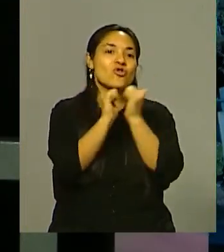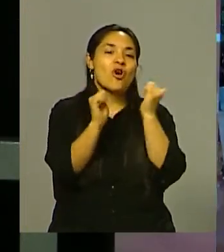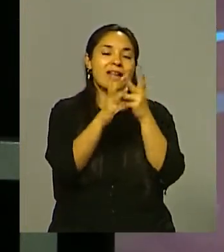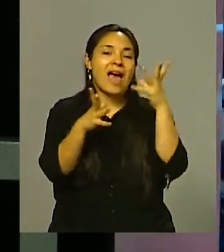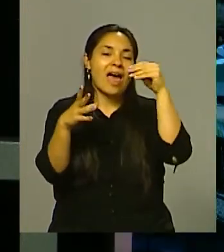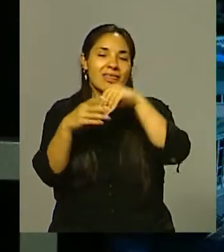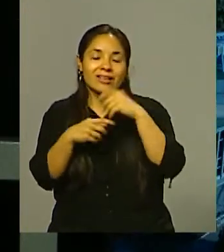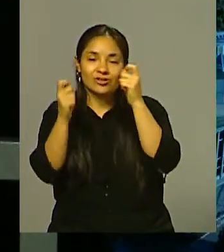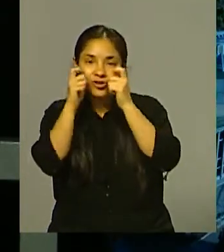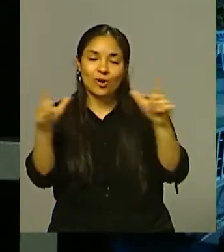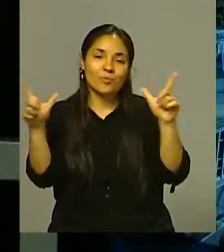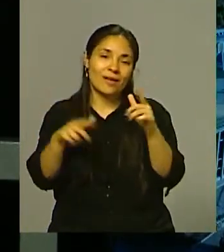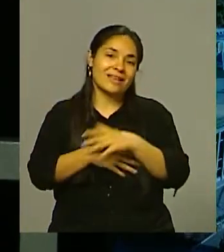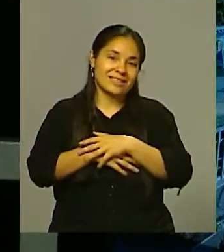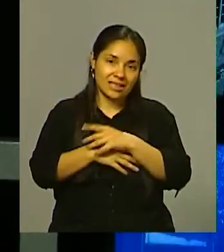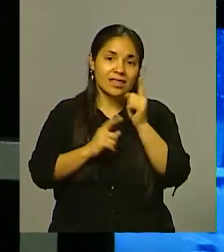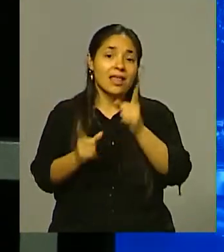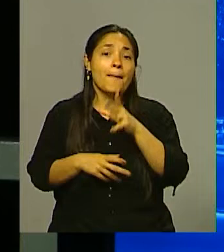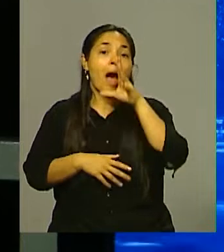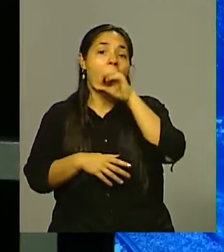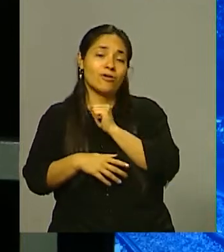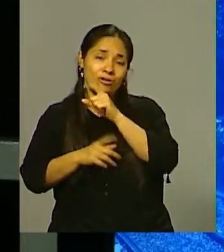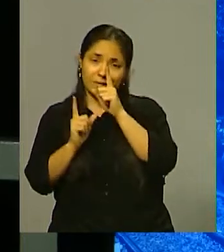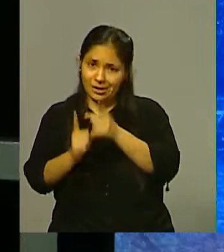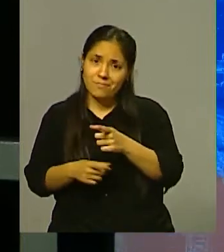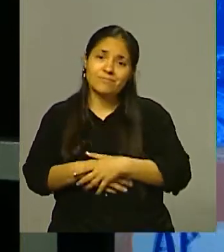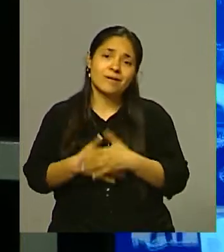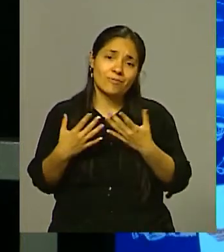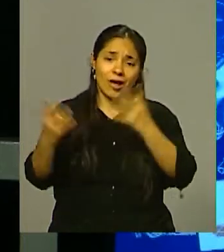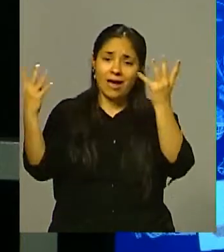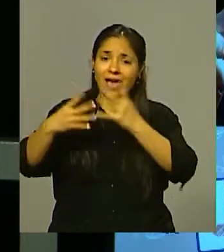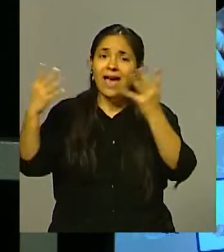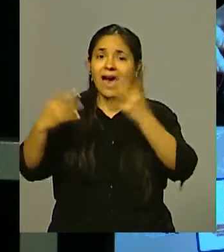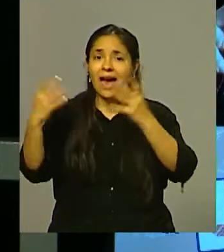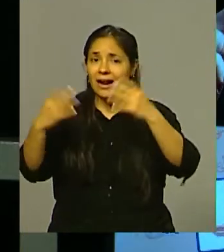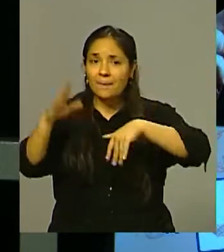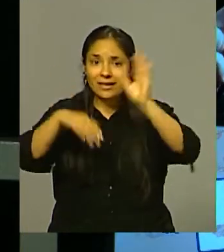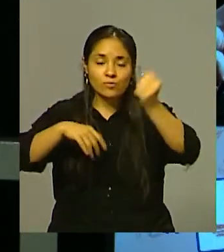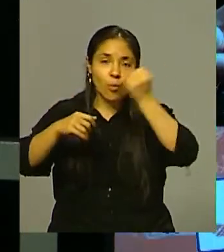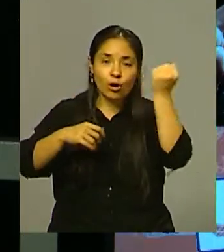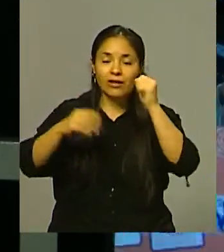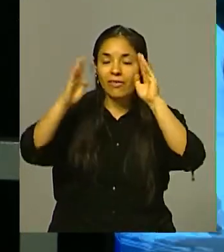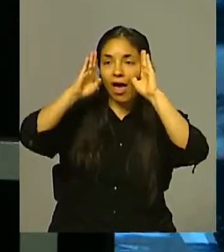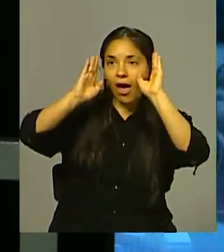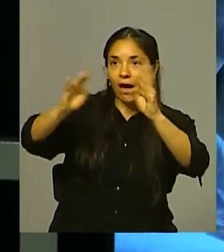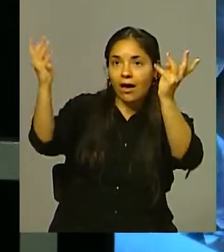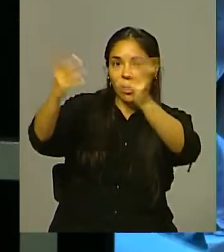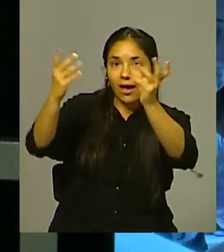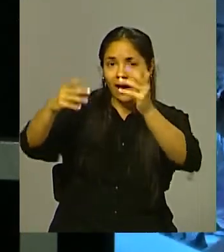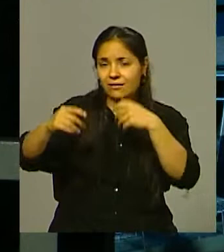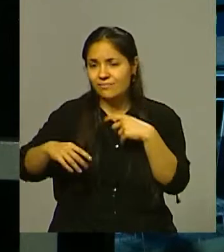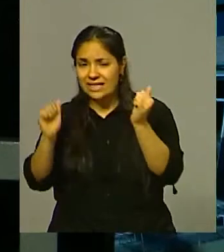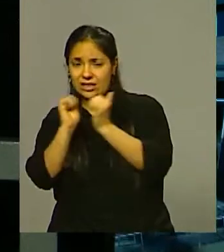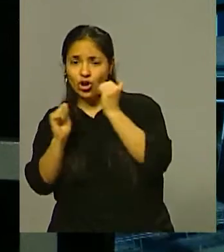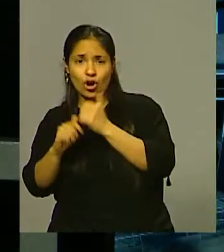historias increíbles y anónimas, porque pasa una guerra y normalmente pues se